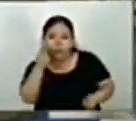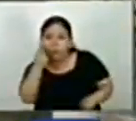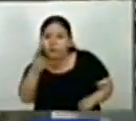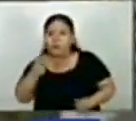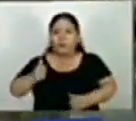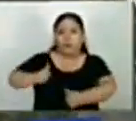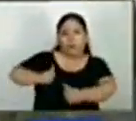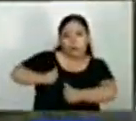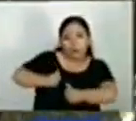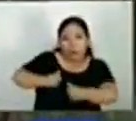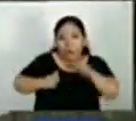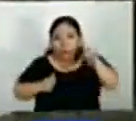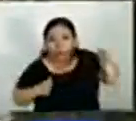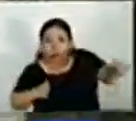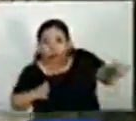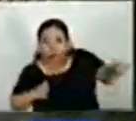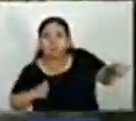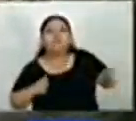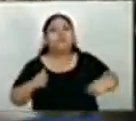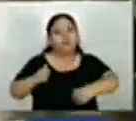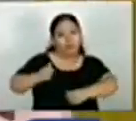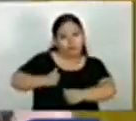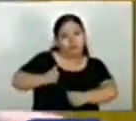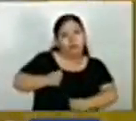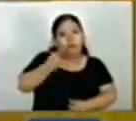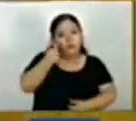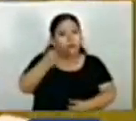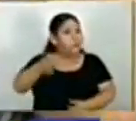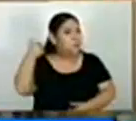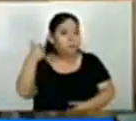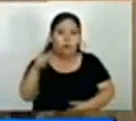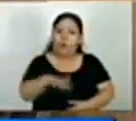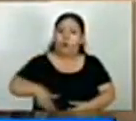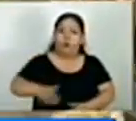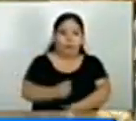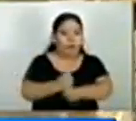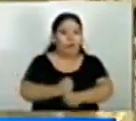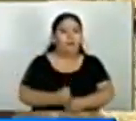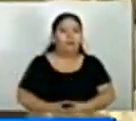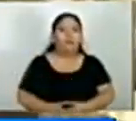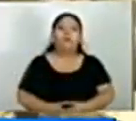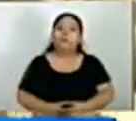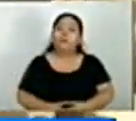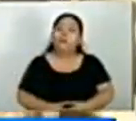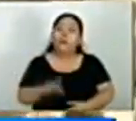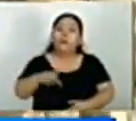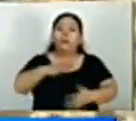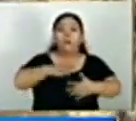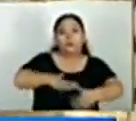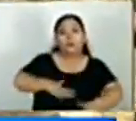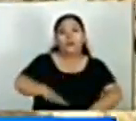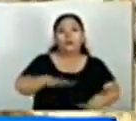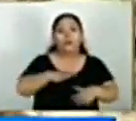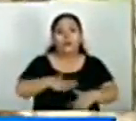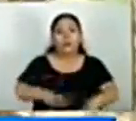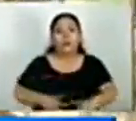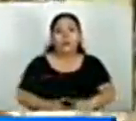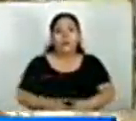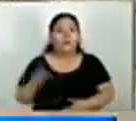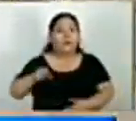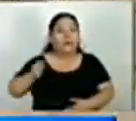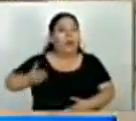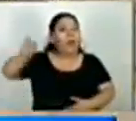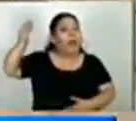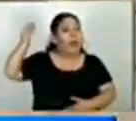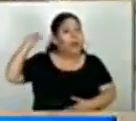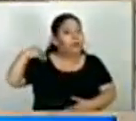aquí, por allá, allá abajo también, está bien cuidado ahora. Sí, ya está bastante tranquilo. Sí, antes había